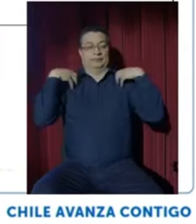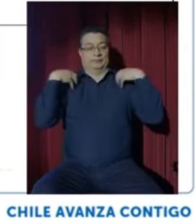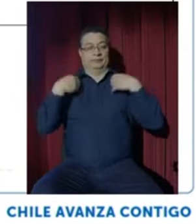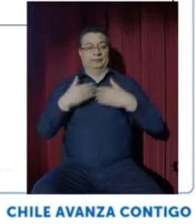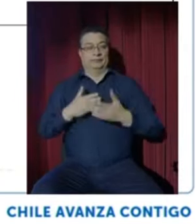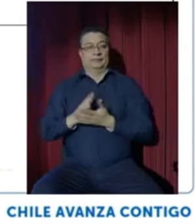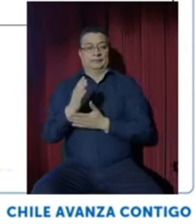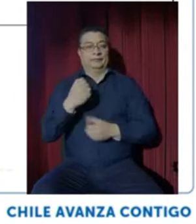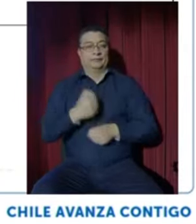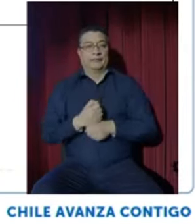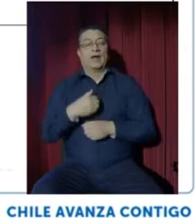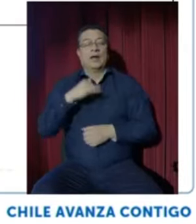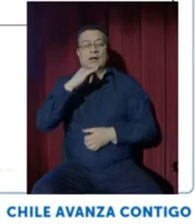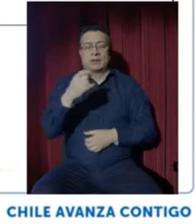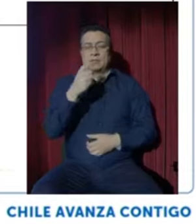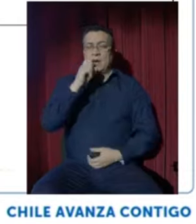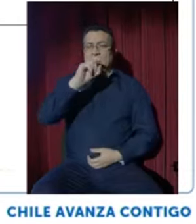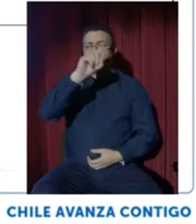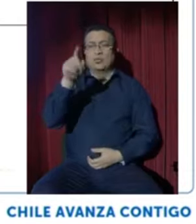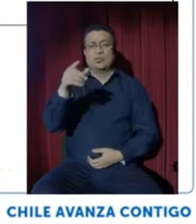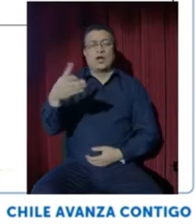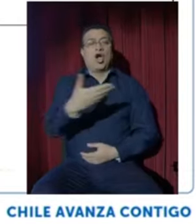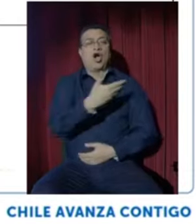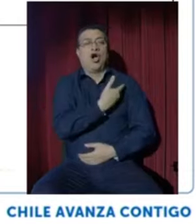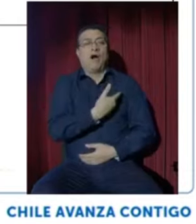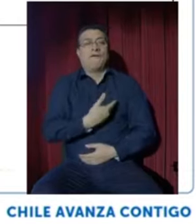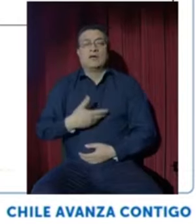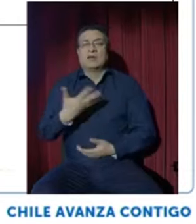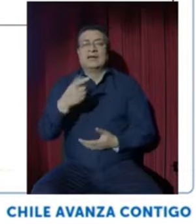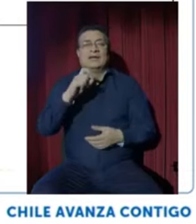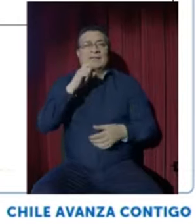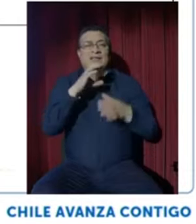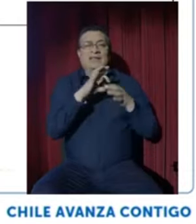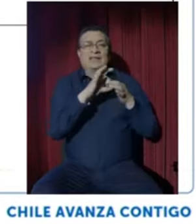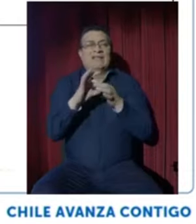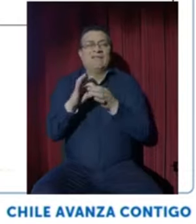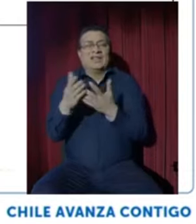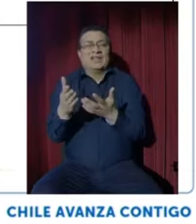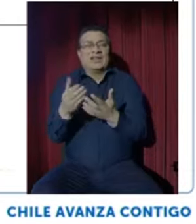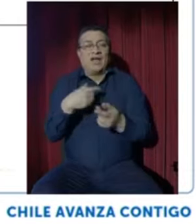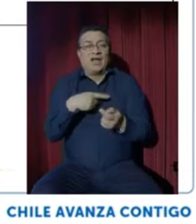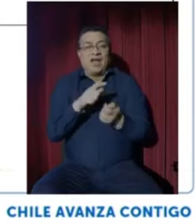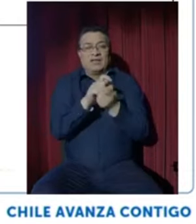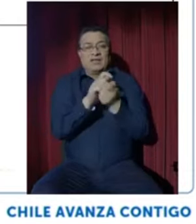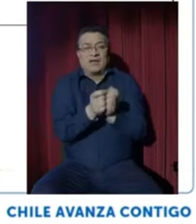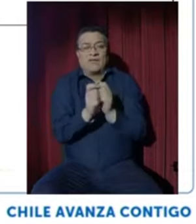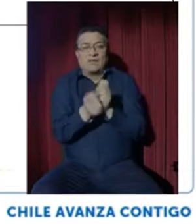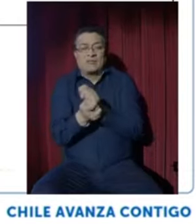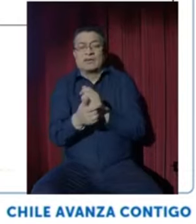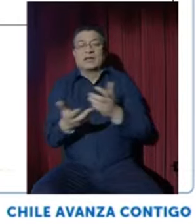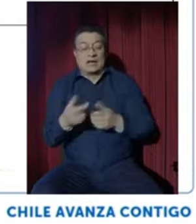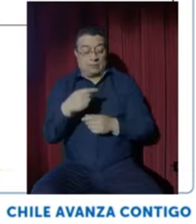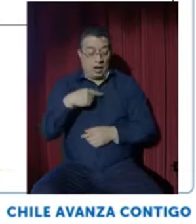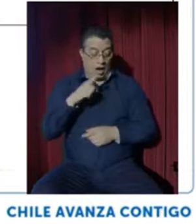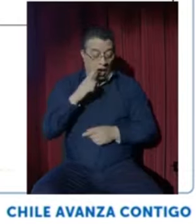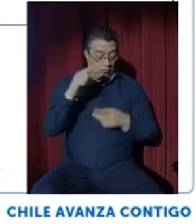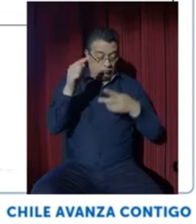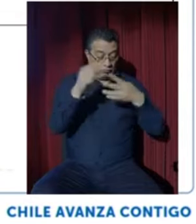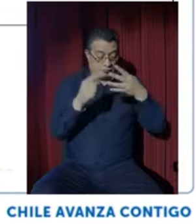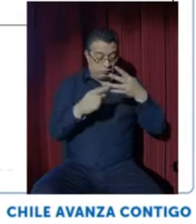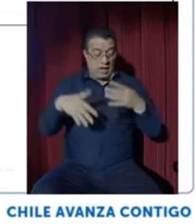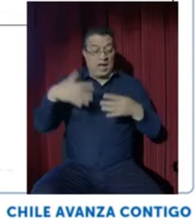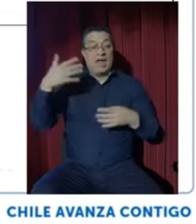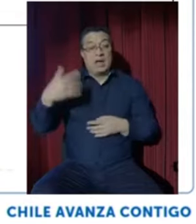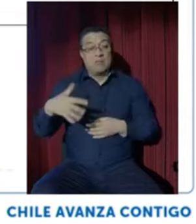siempre nos preguntaban el gobierno que significa transformación y fuimos incluyendo algunos conceptos que son centrales y que han